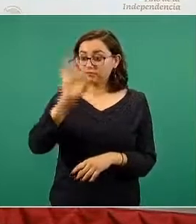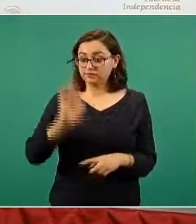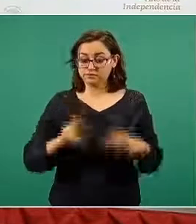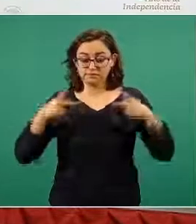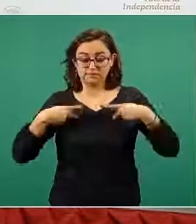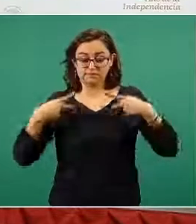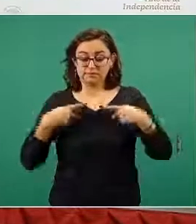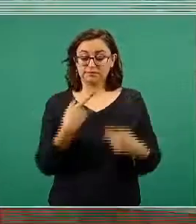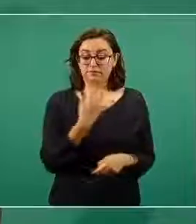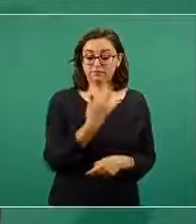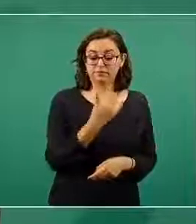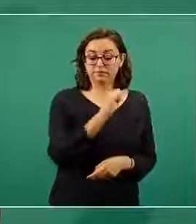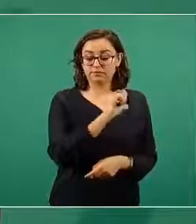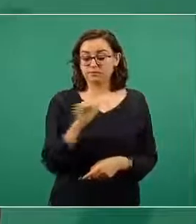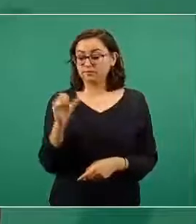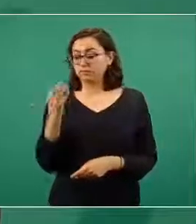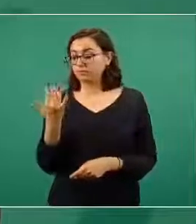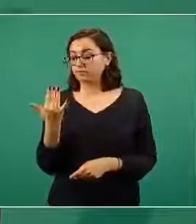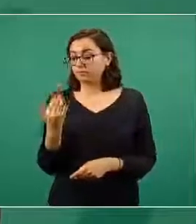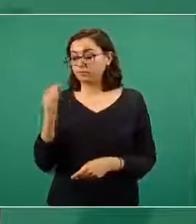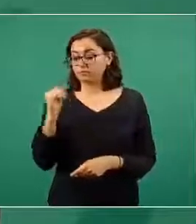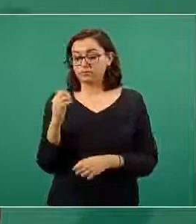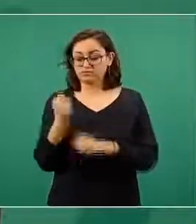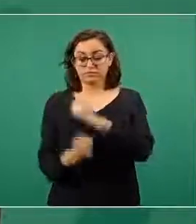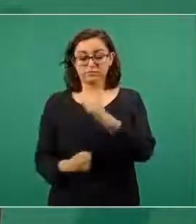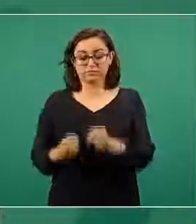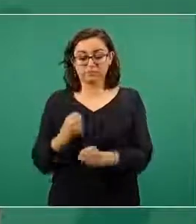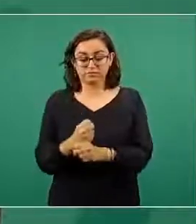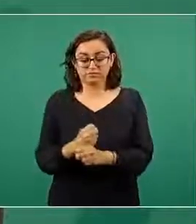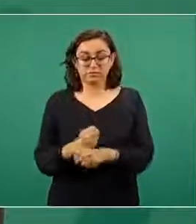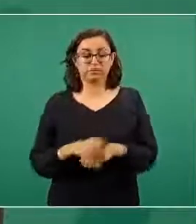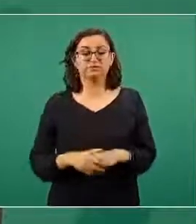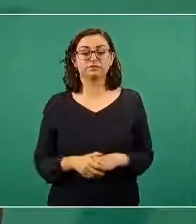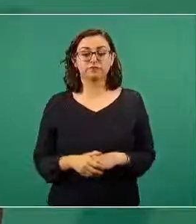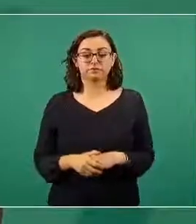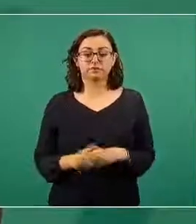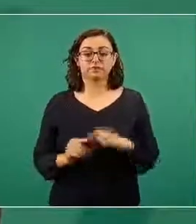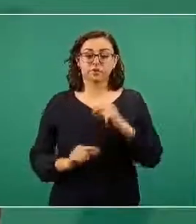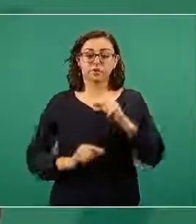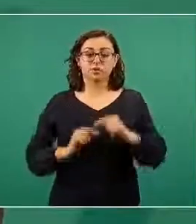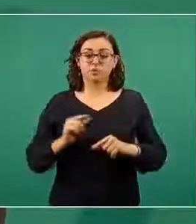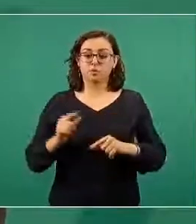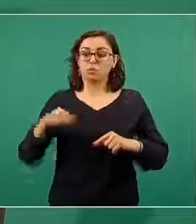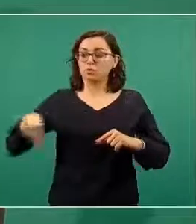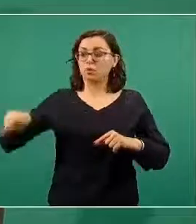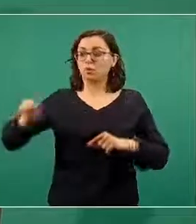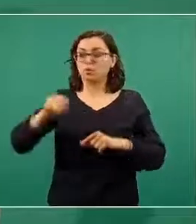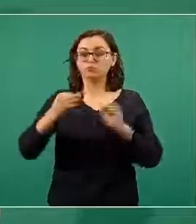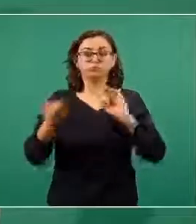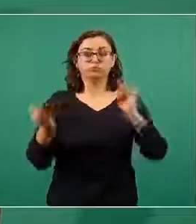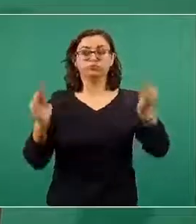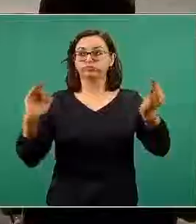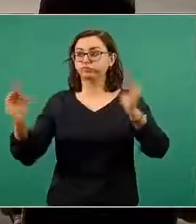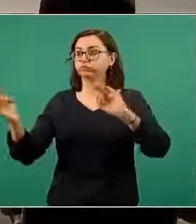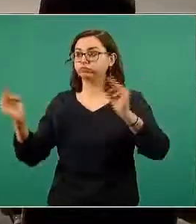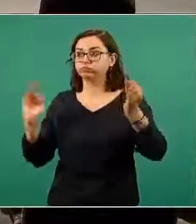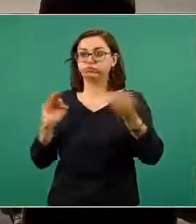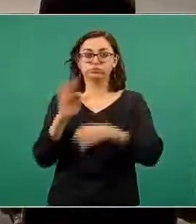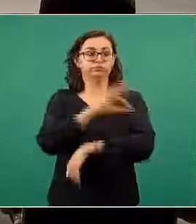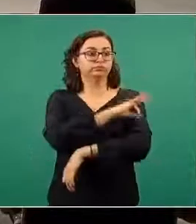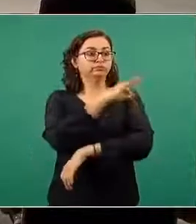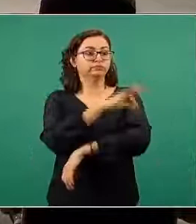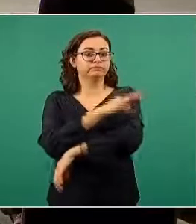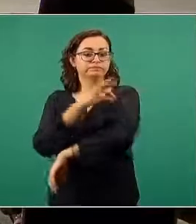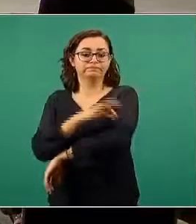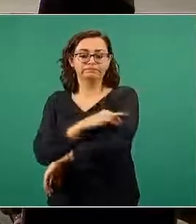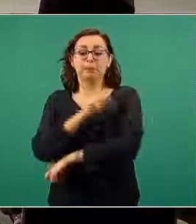70% del número de personas de 50 a 59 que vivan en diferentes municipios,